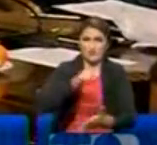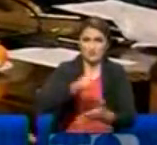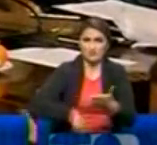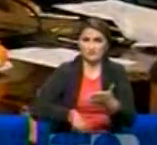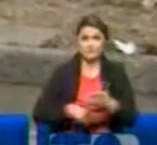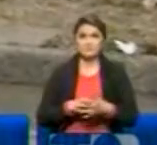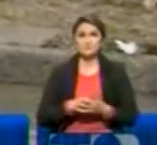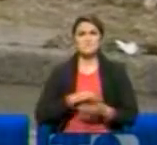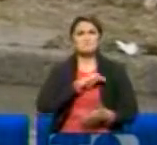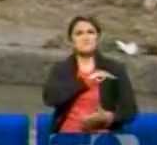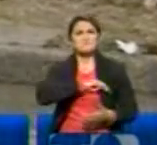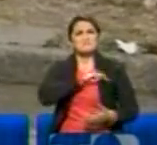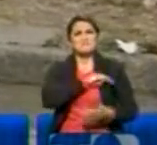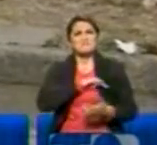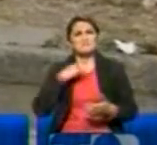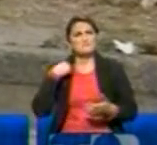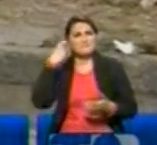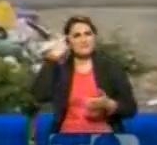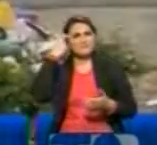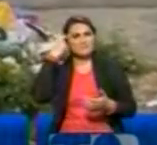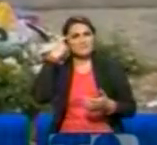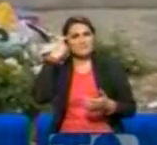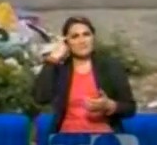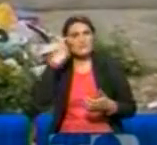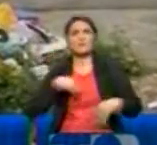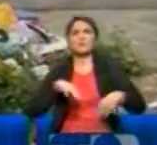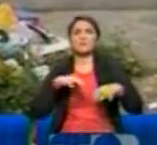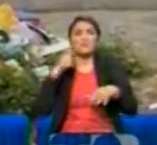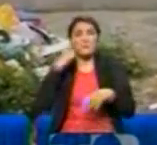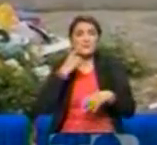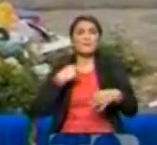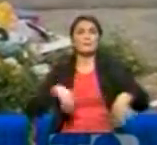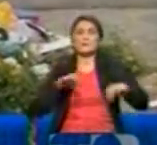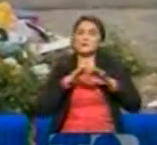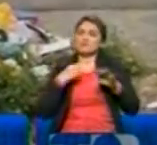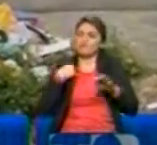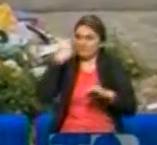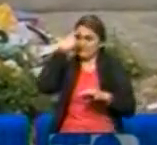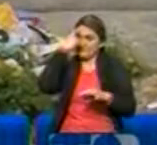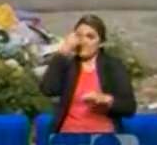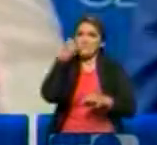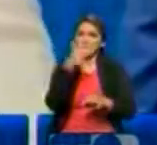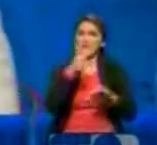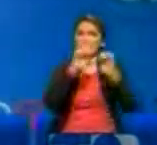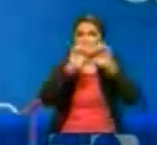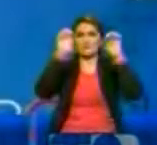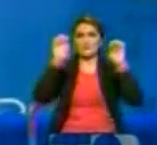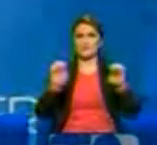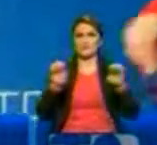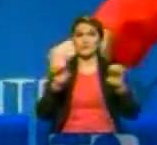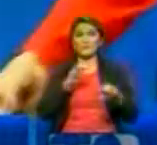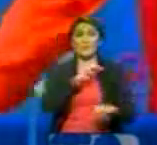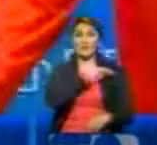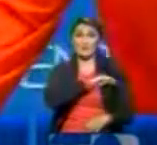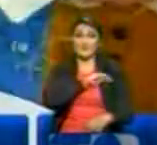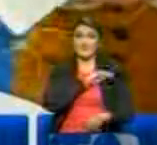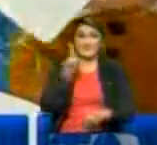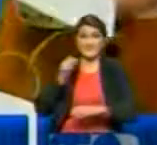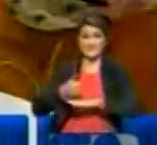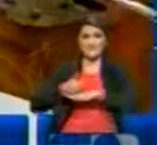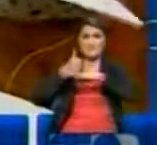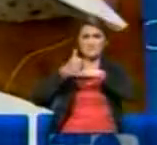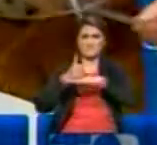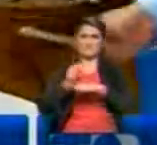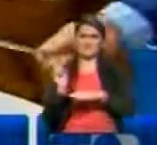el Cabildo que a criterio de la entidad supervisora se consideran restrictivos y discriminadores. La alcaldesa Cintia Viteri defendió